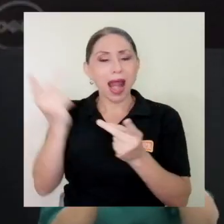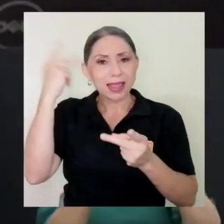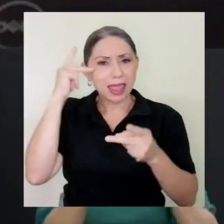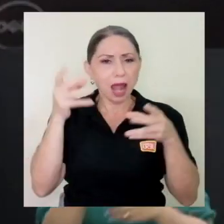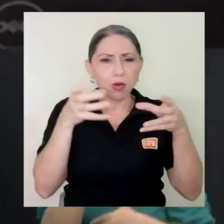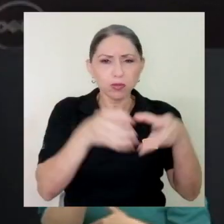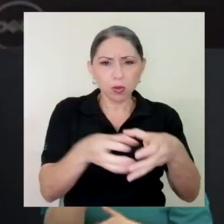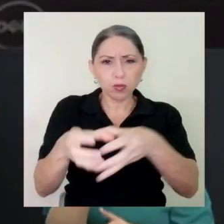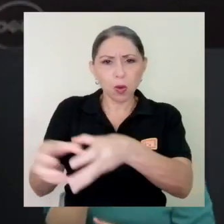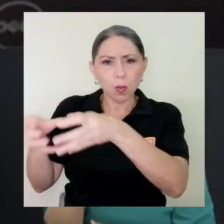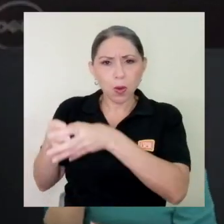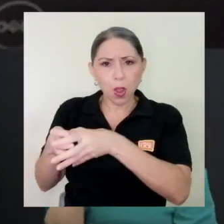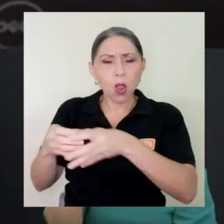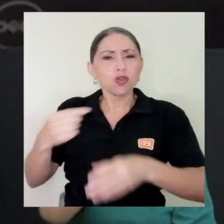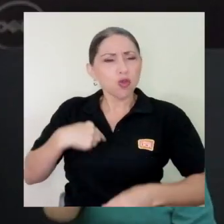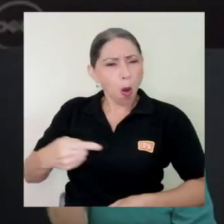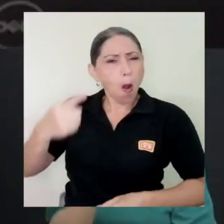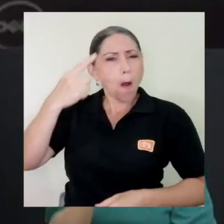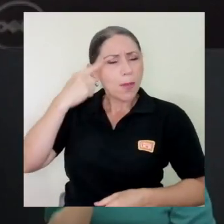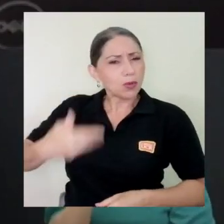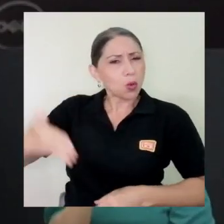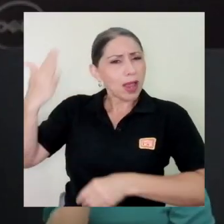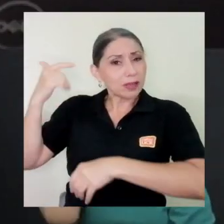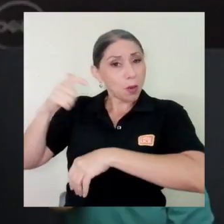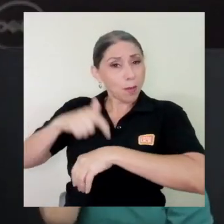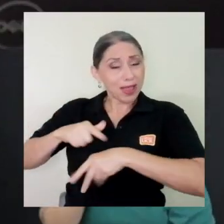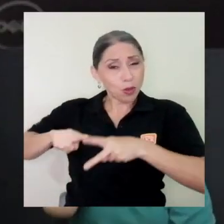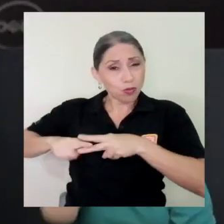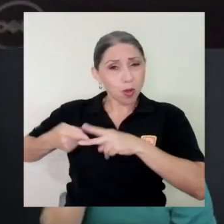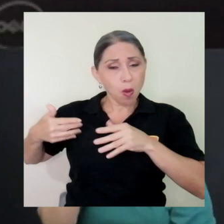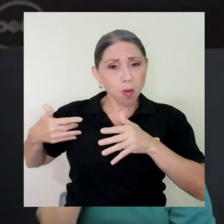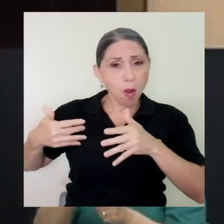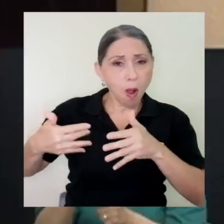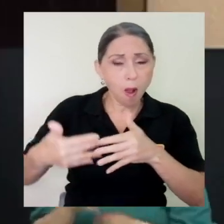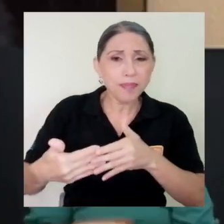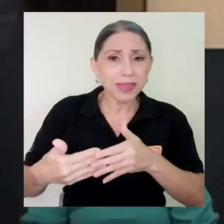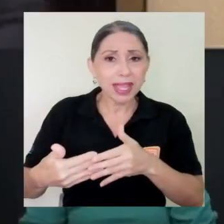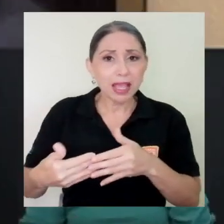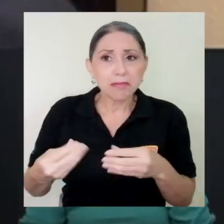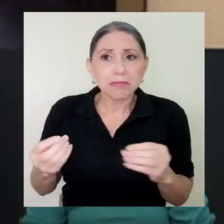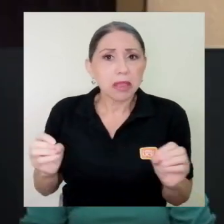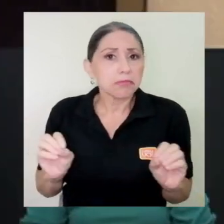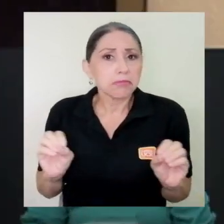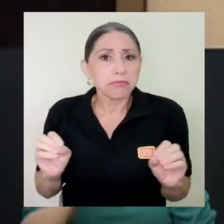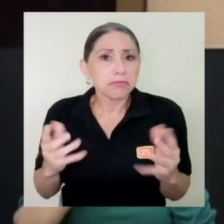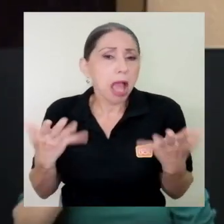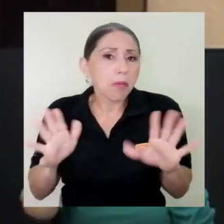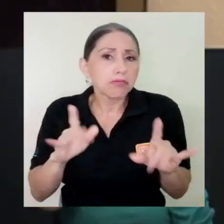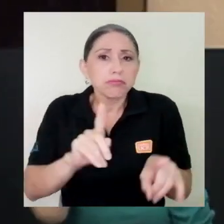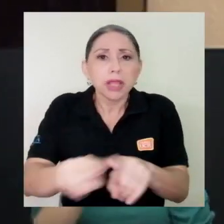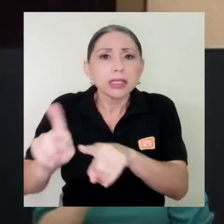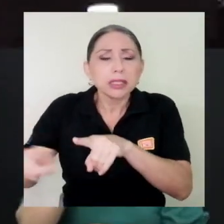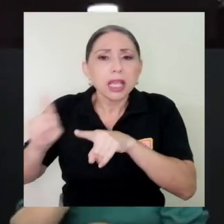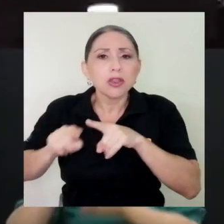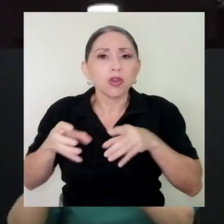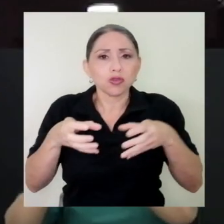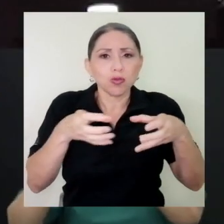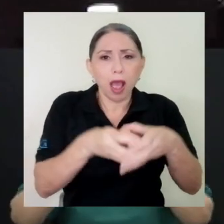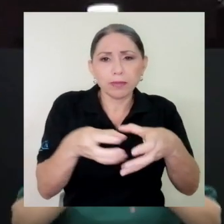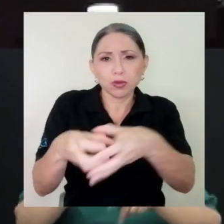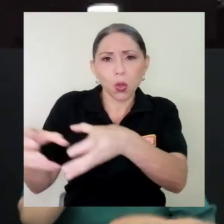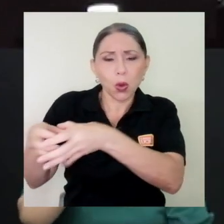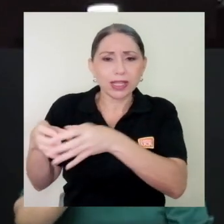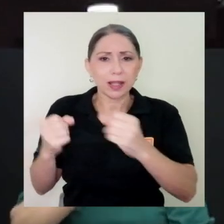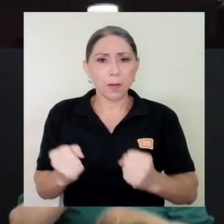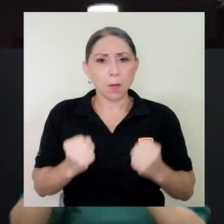multipartidario. Me parece que ya a partir de ese momento y sin ningún reparo, los distintos actores de